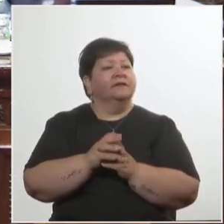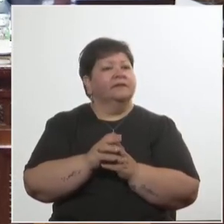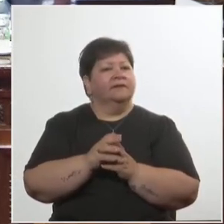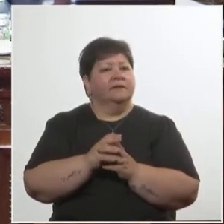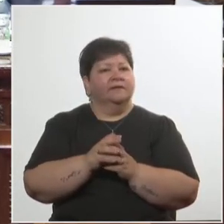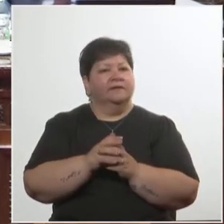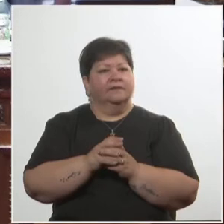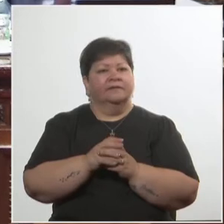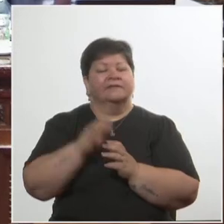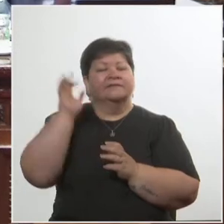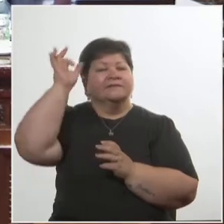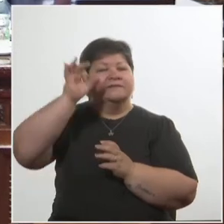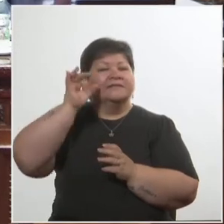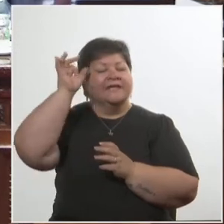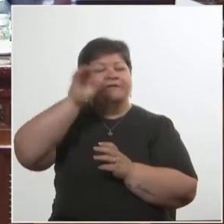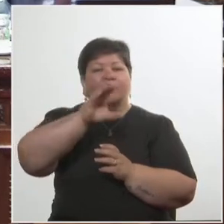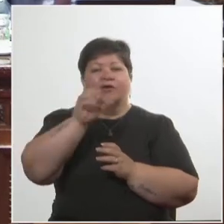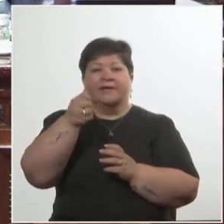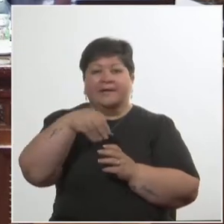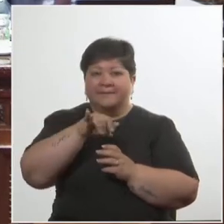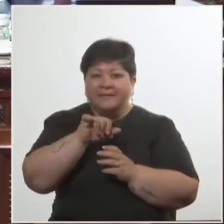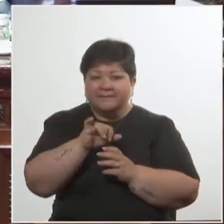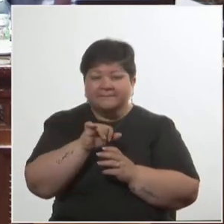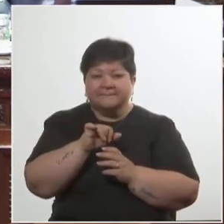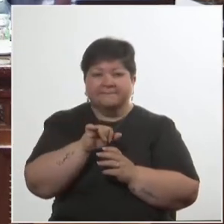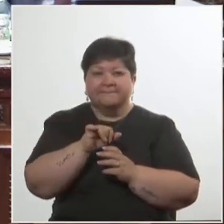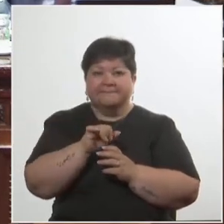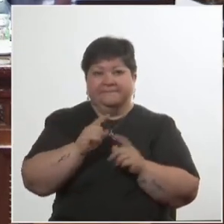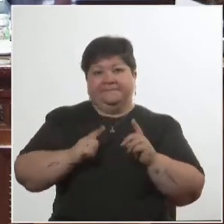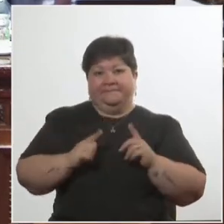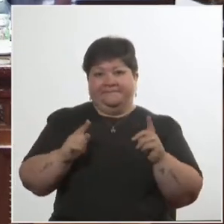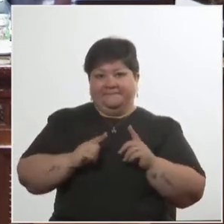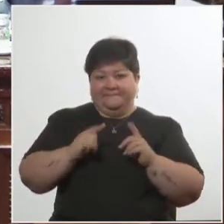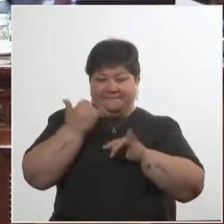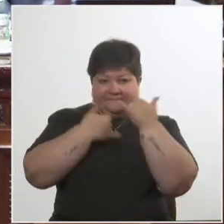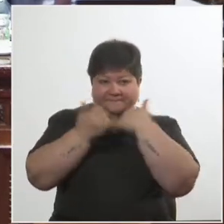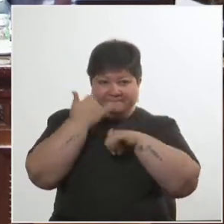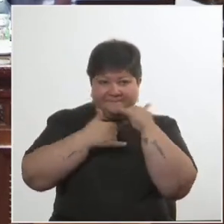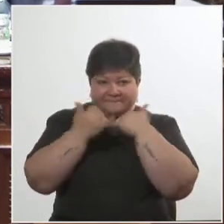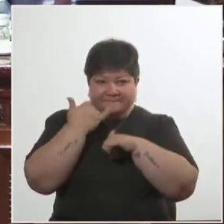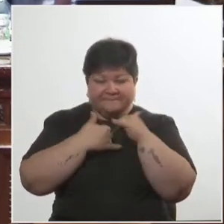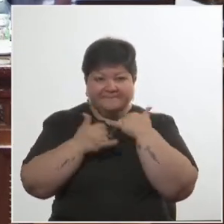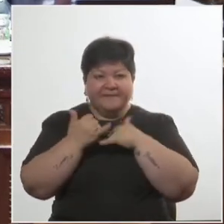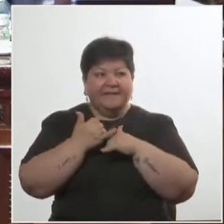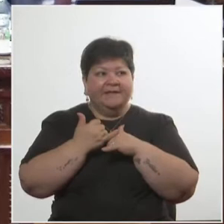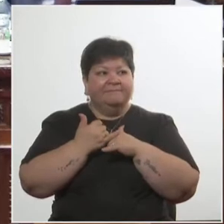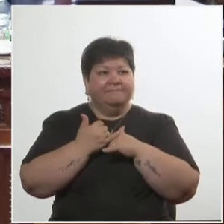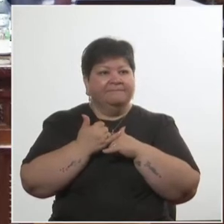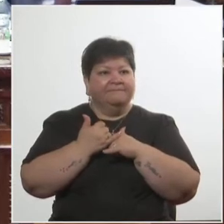senador Camí estamos esperando que nos informe